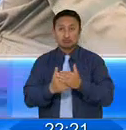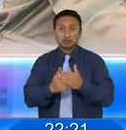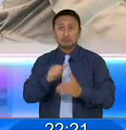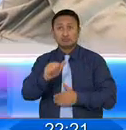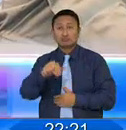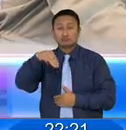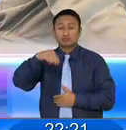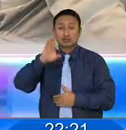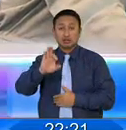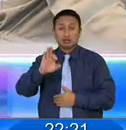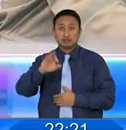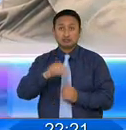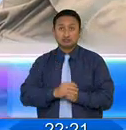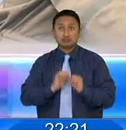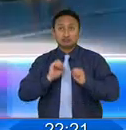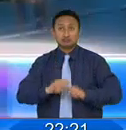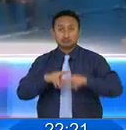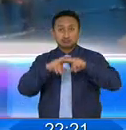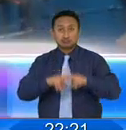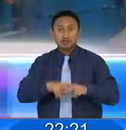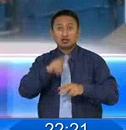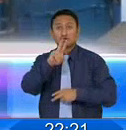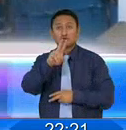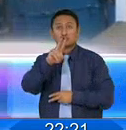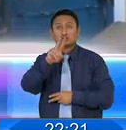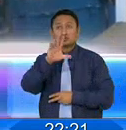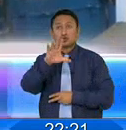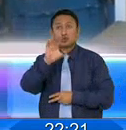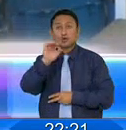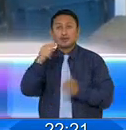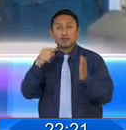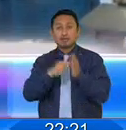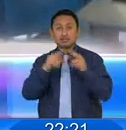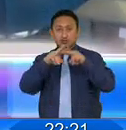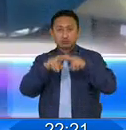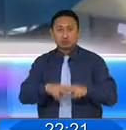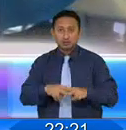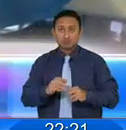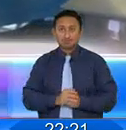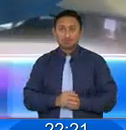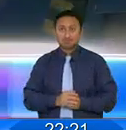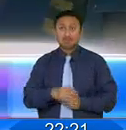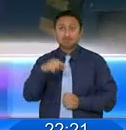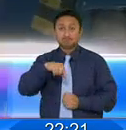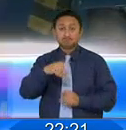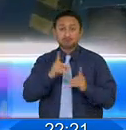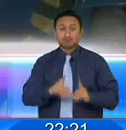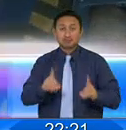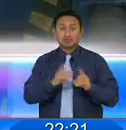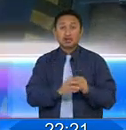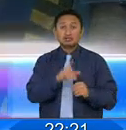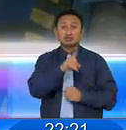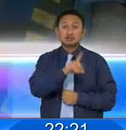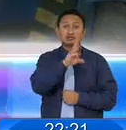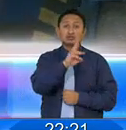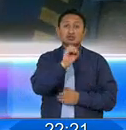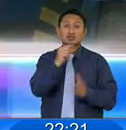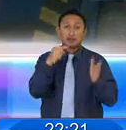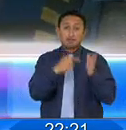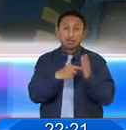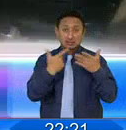Metropolitana de Tránsito ha realizado más de 250.000 revisiones y de esta cifra han pasado 160.000